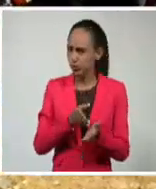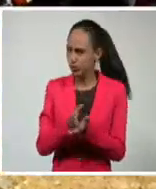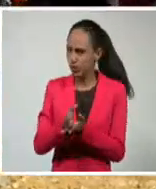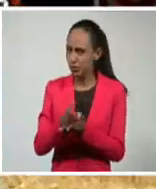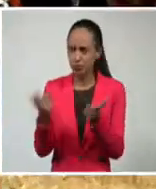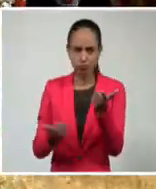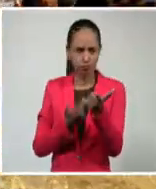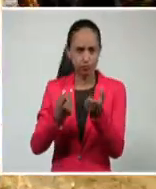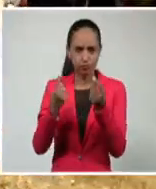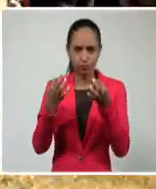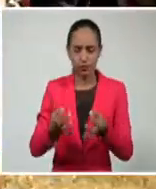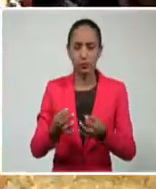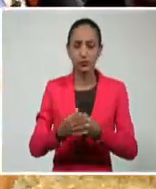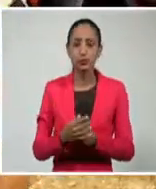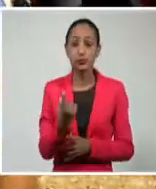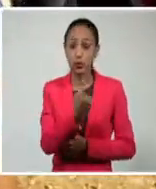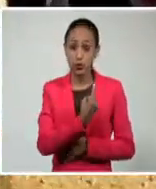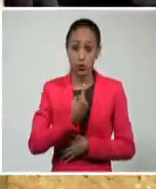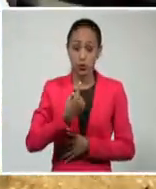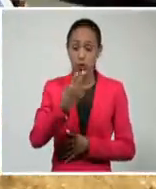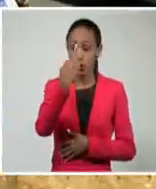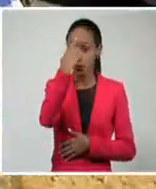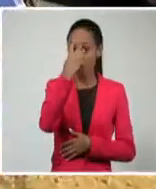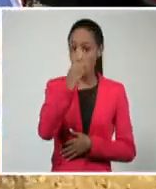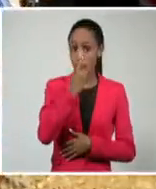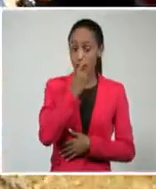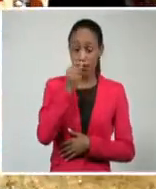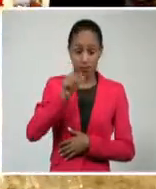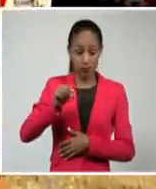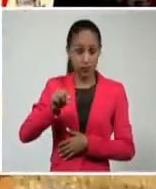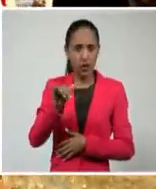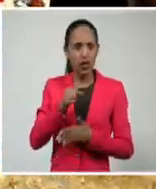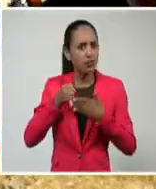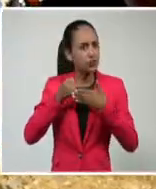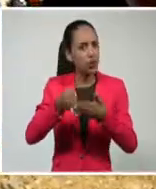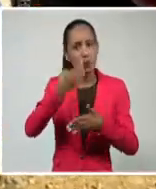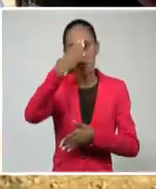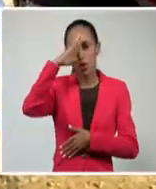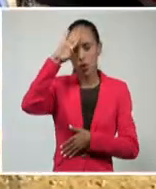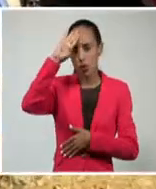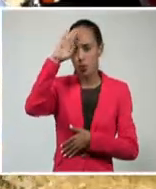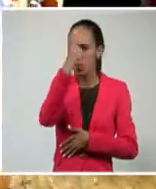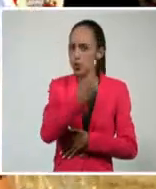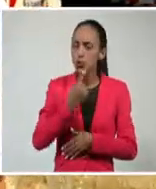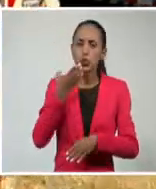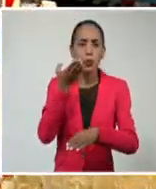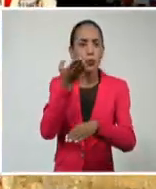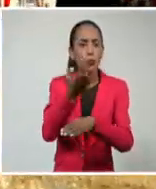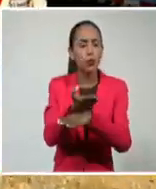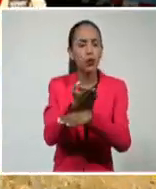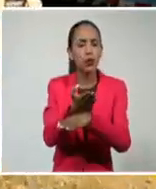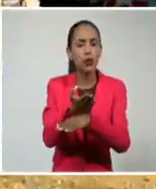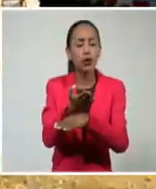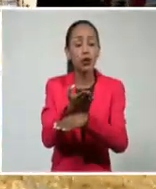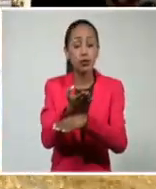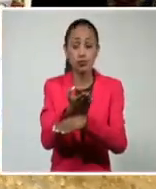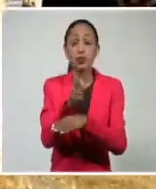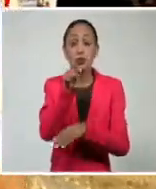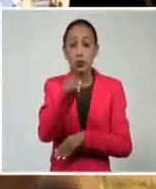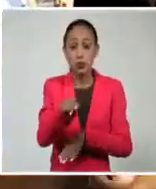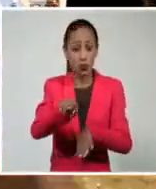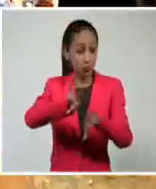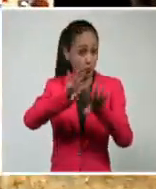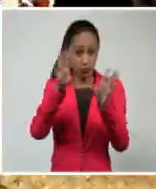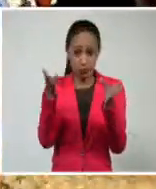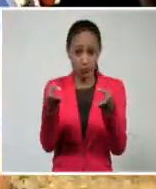nosotros, dominicanos y dominicanas, los solidarios con Cuba, estamos reclamando a nivel de los cuatro continentes